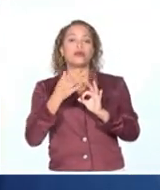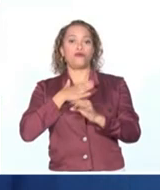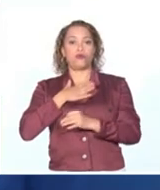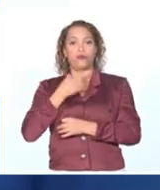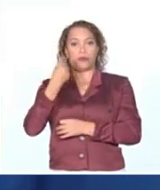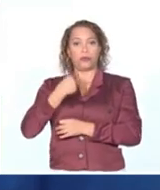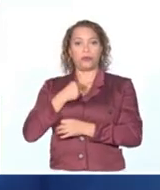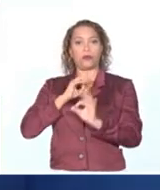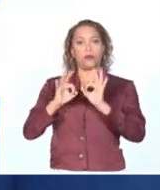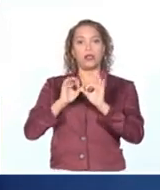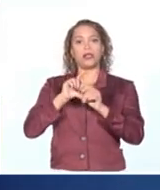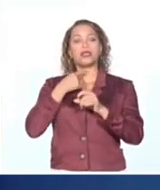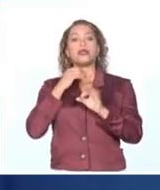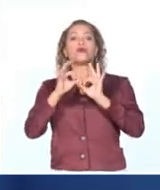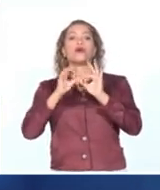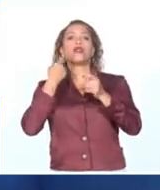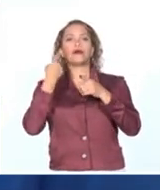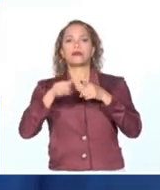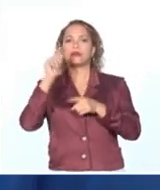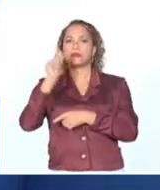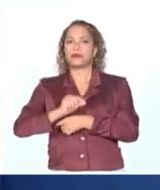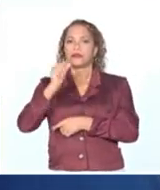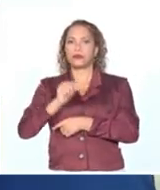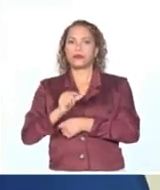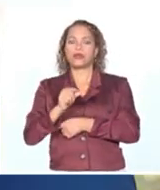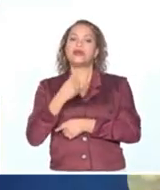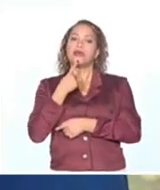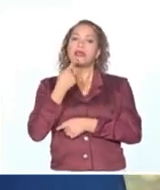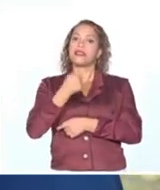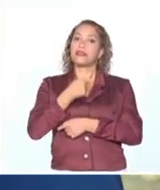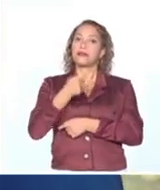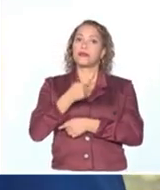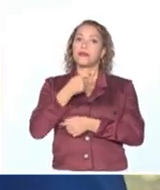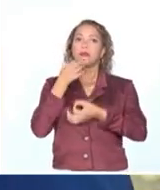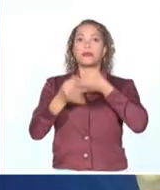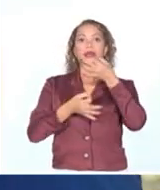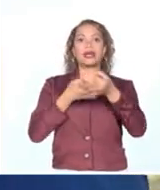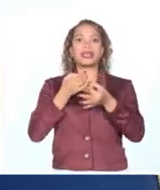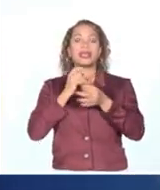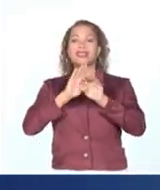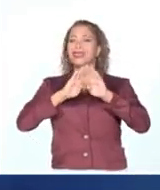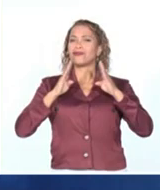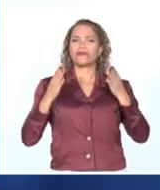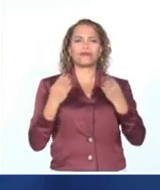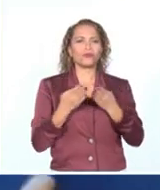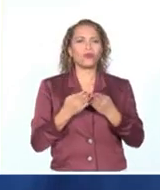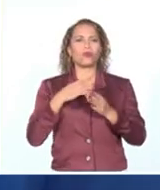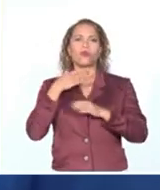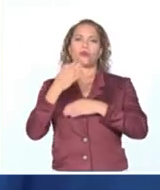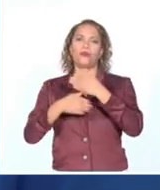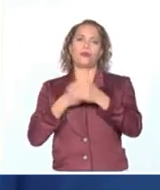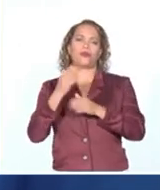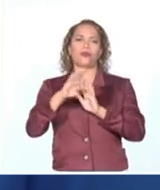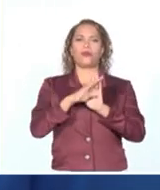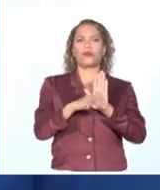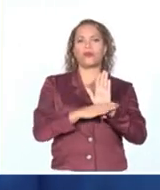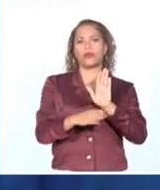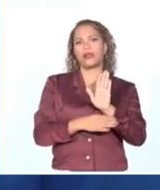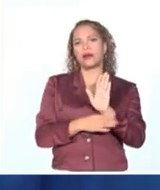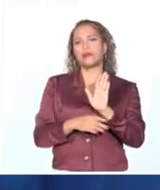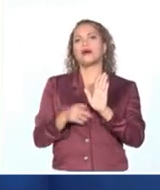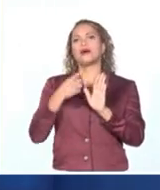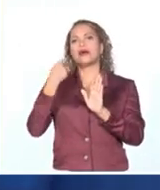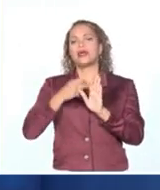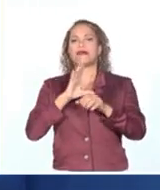demás. Protegerse es protegernos. Y cuando hablamos de estos términos, estamos hablando de muchos programas. Si hablamos en términos de